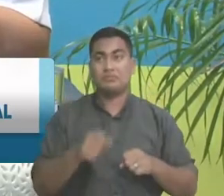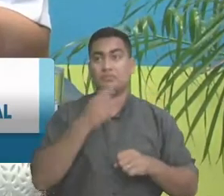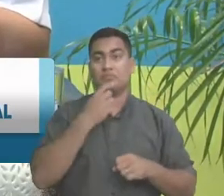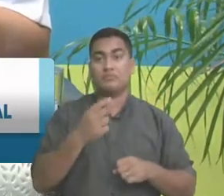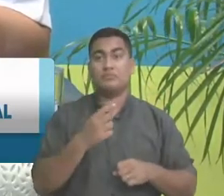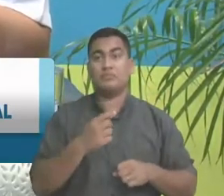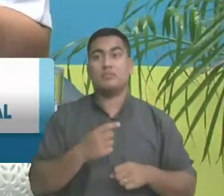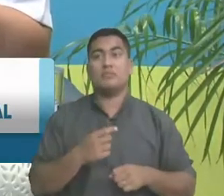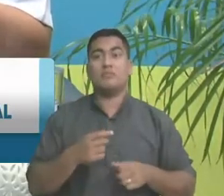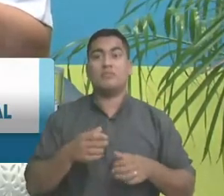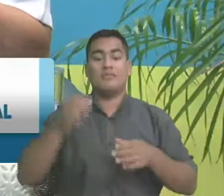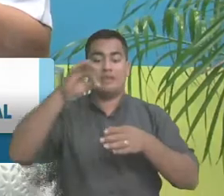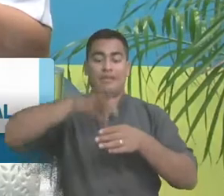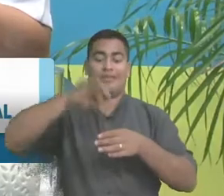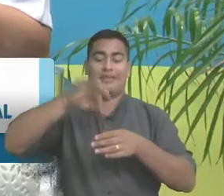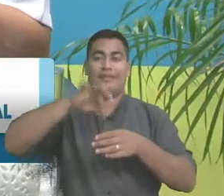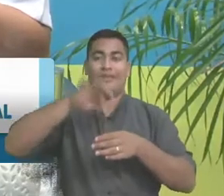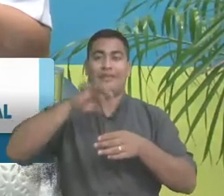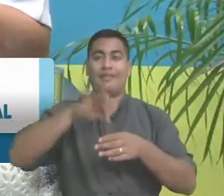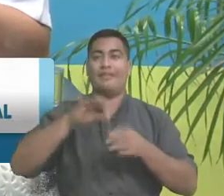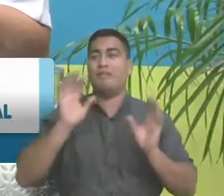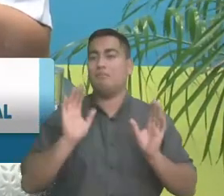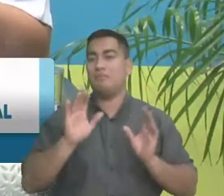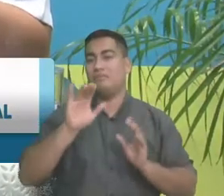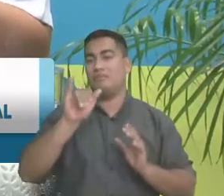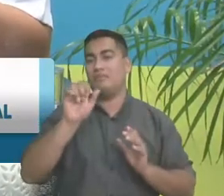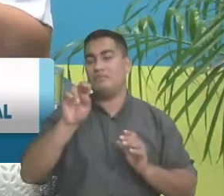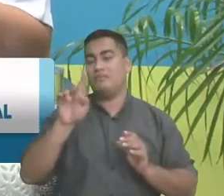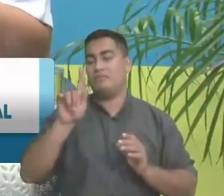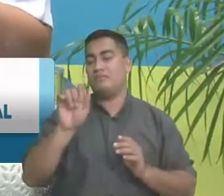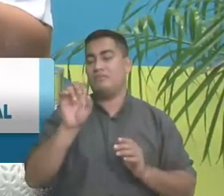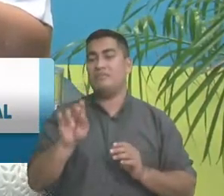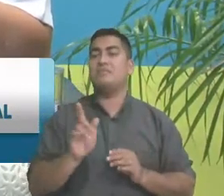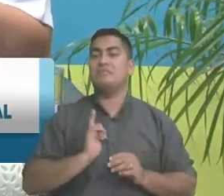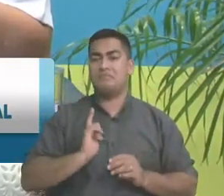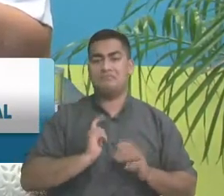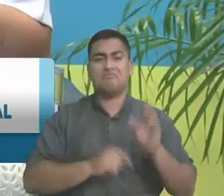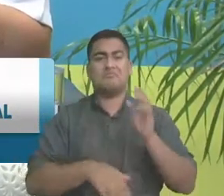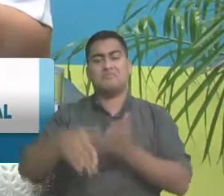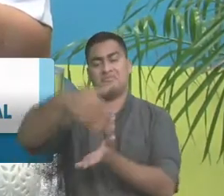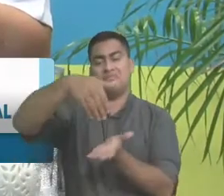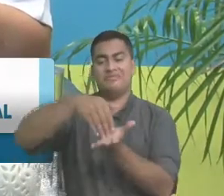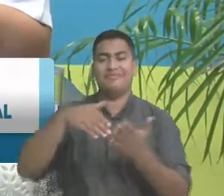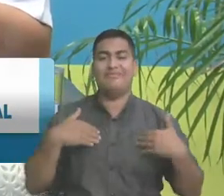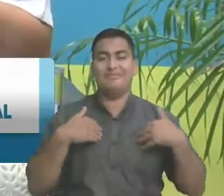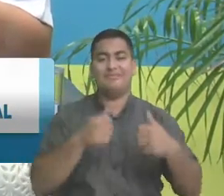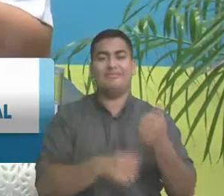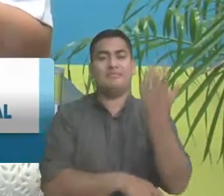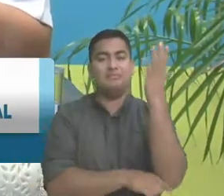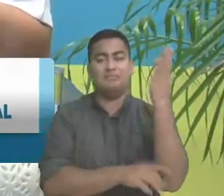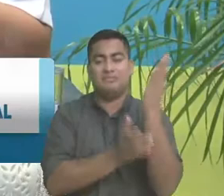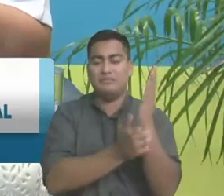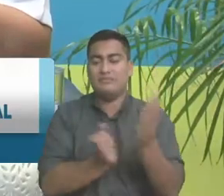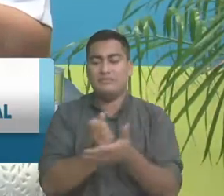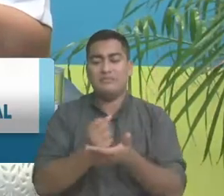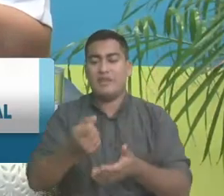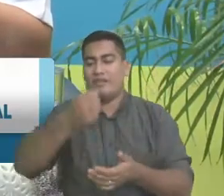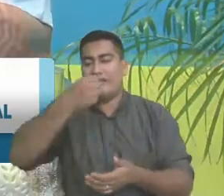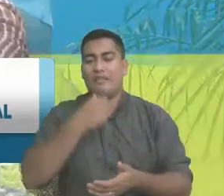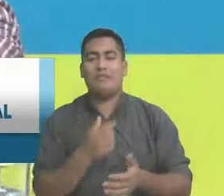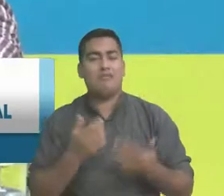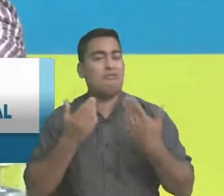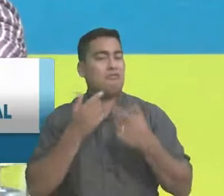té de yantén, que solo tenemos en todas las unidades de salud, en las clínicas de medicina natural y terapias complementarias, que se le brinda